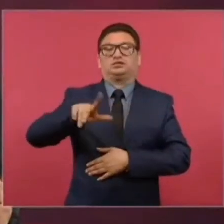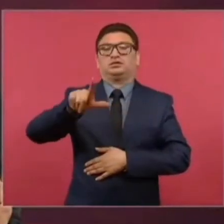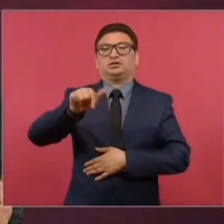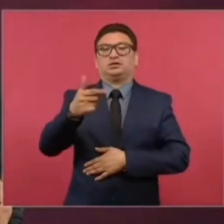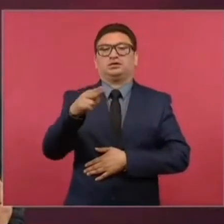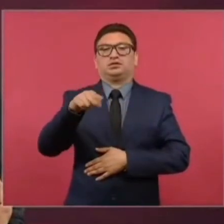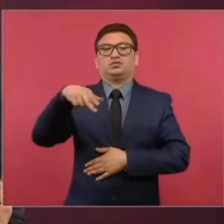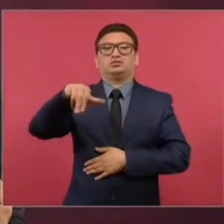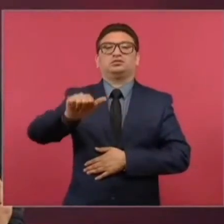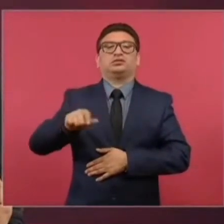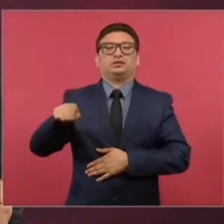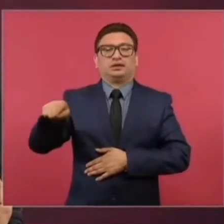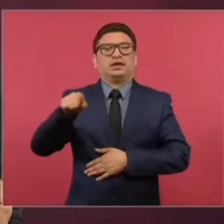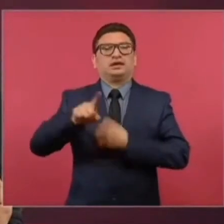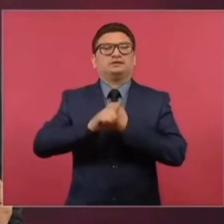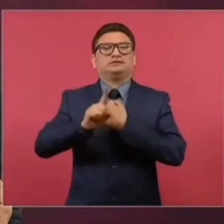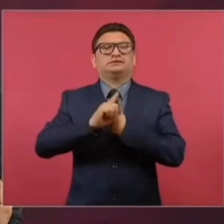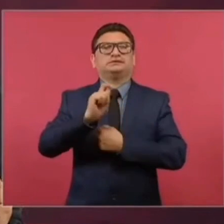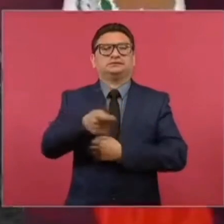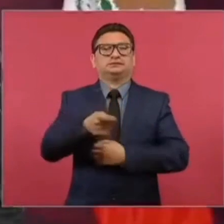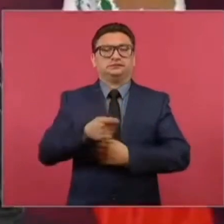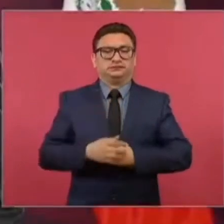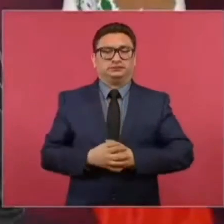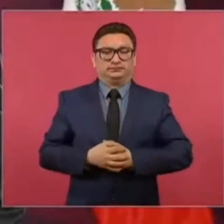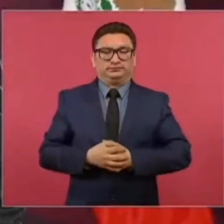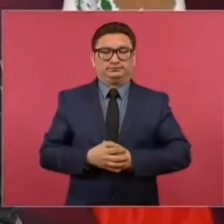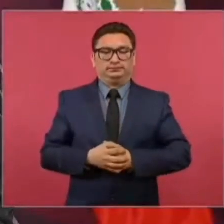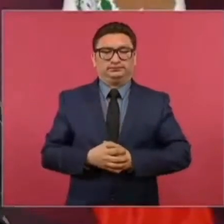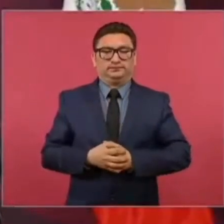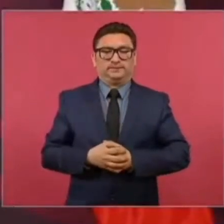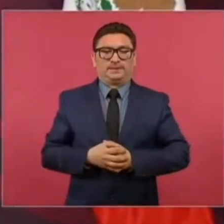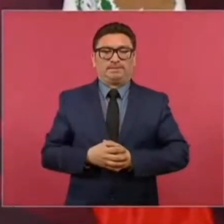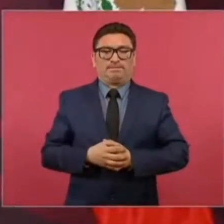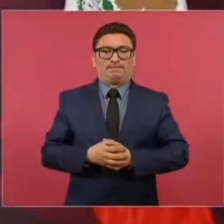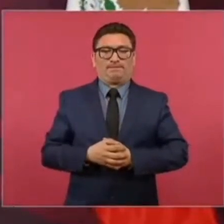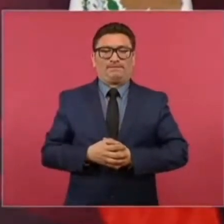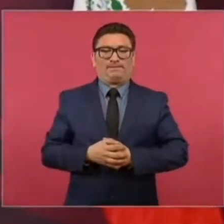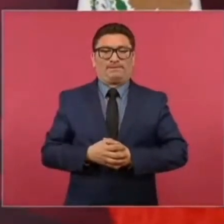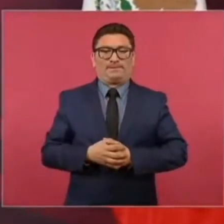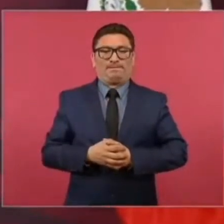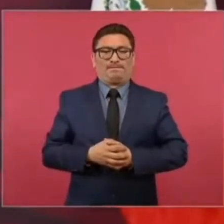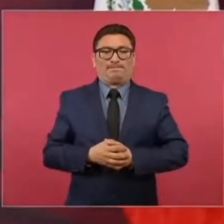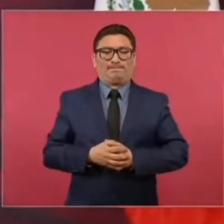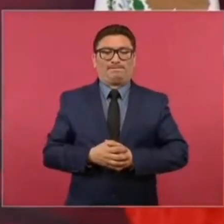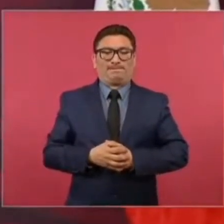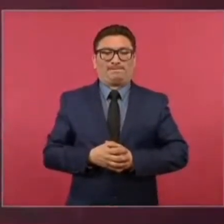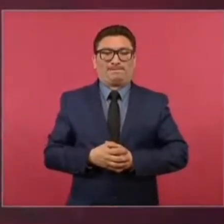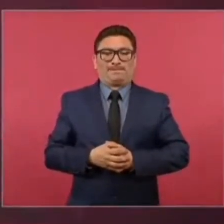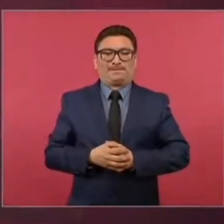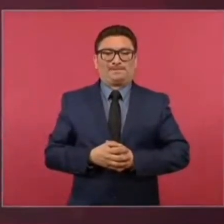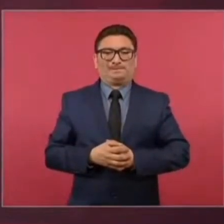problema que se enfrenta es de que